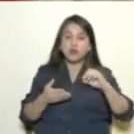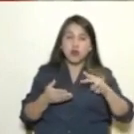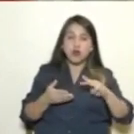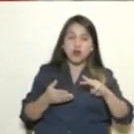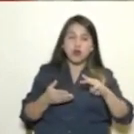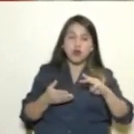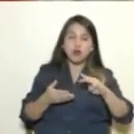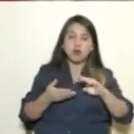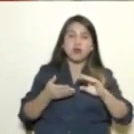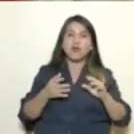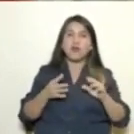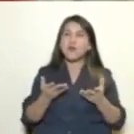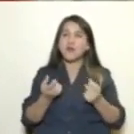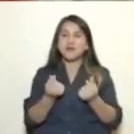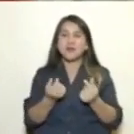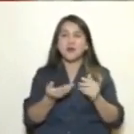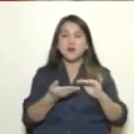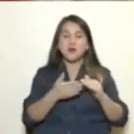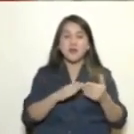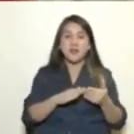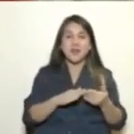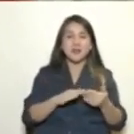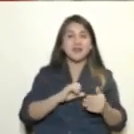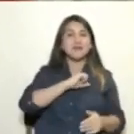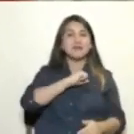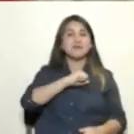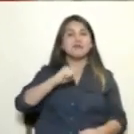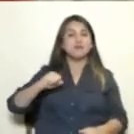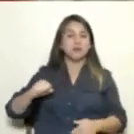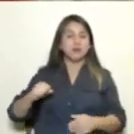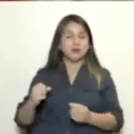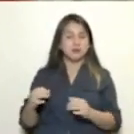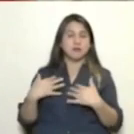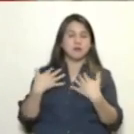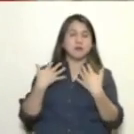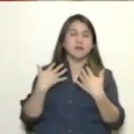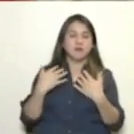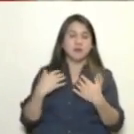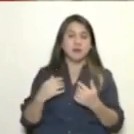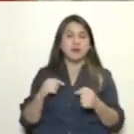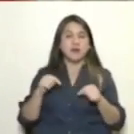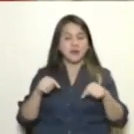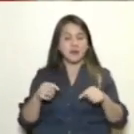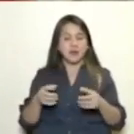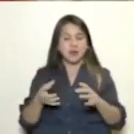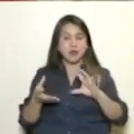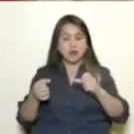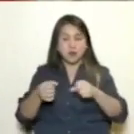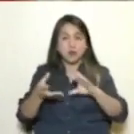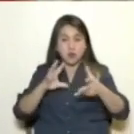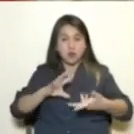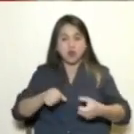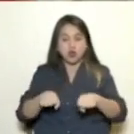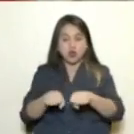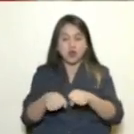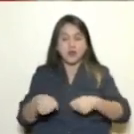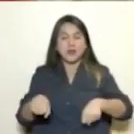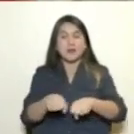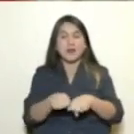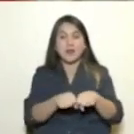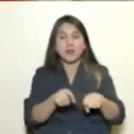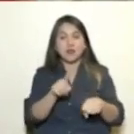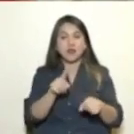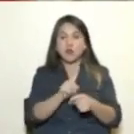comunidad global, digamos? Lo segundo que le quiero preguntar es que esta globalidad o globalización no puede ser la misma de antes de la